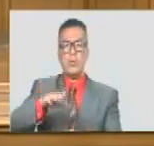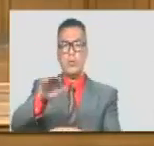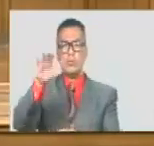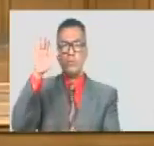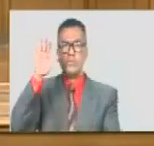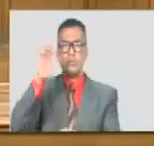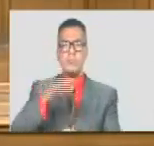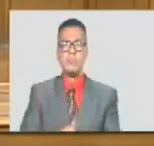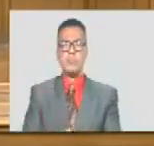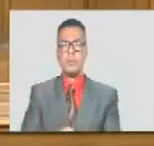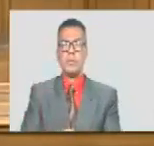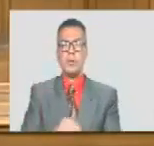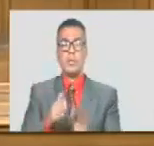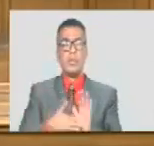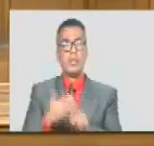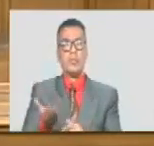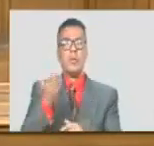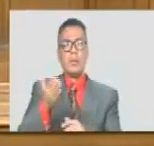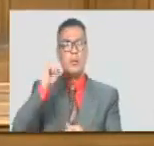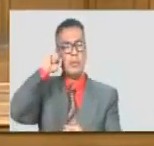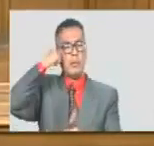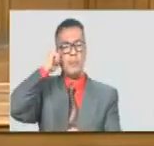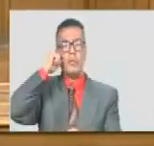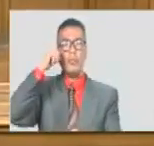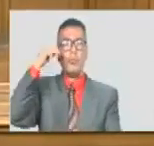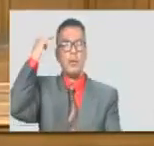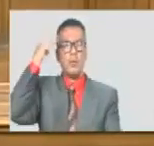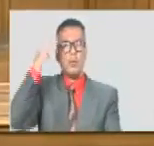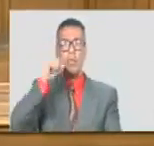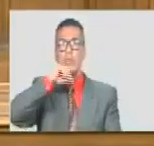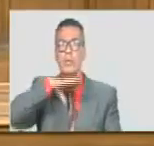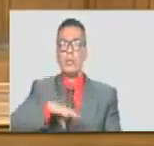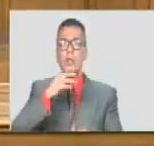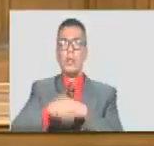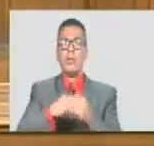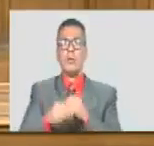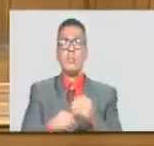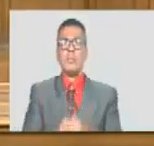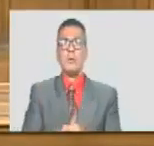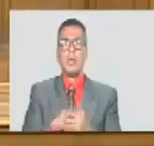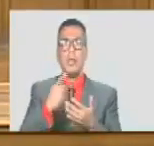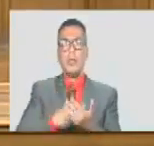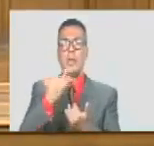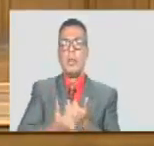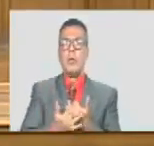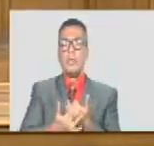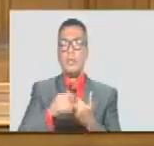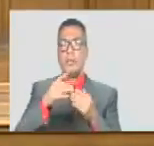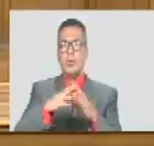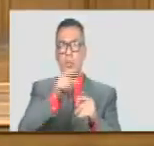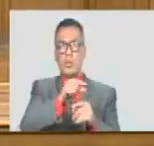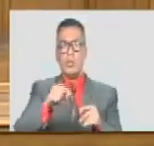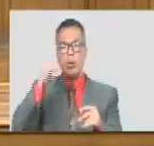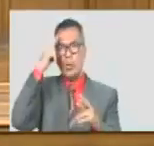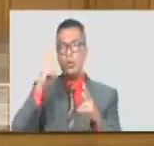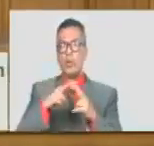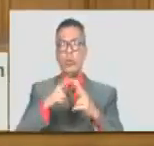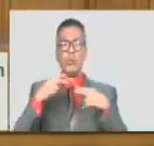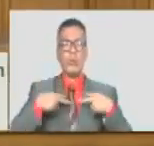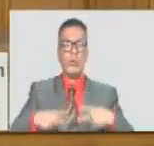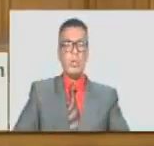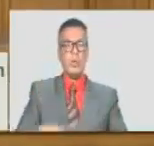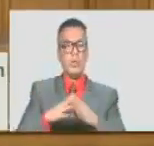compromiso de resaltar la memoria histórica y hacer planes, proyectos y programas para conocer su vida